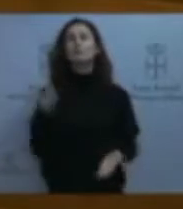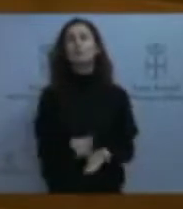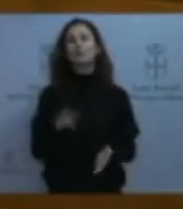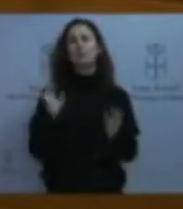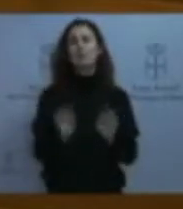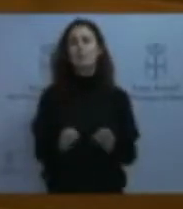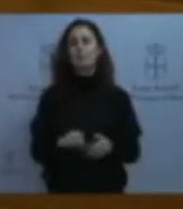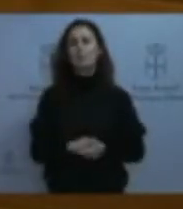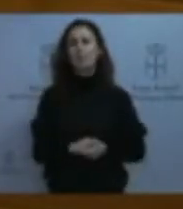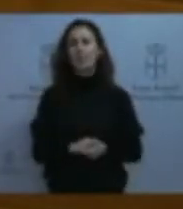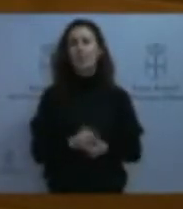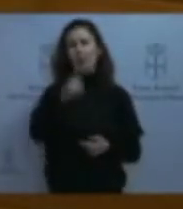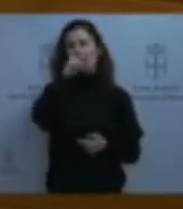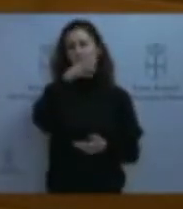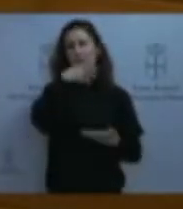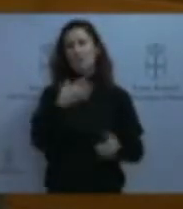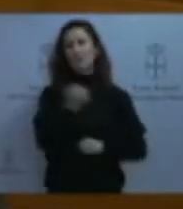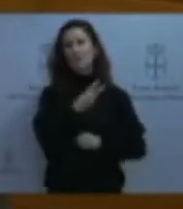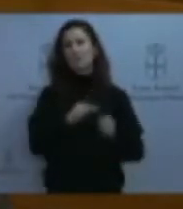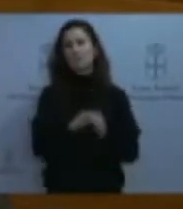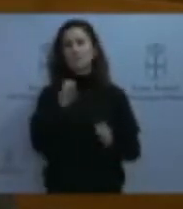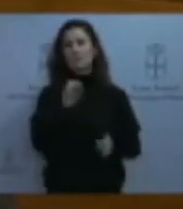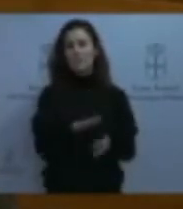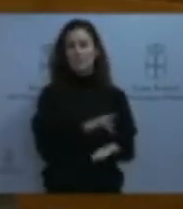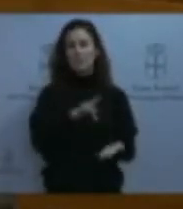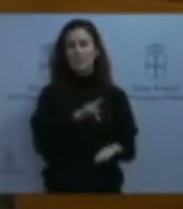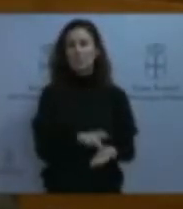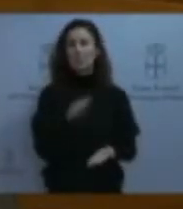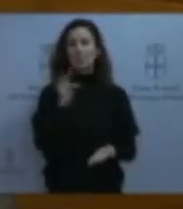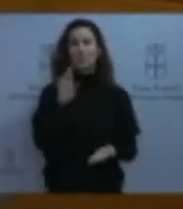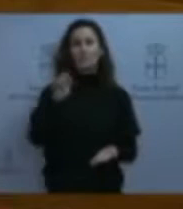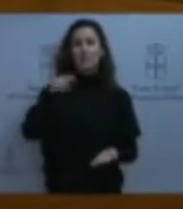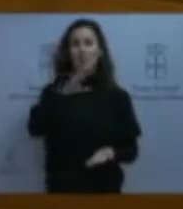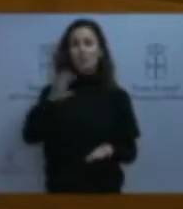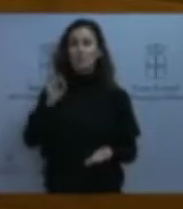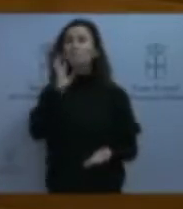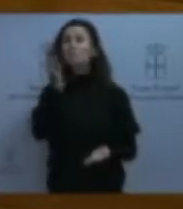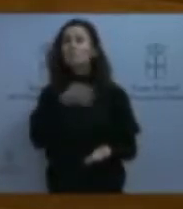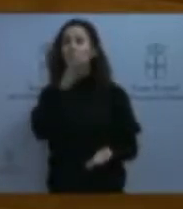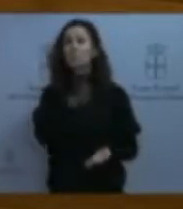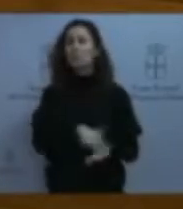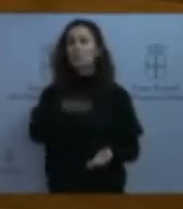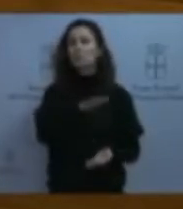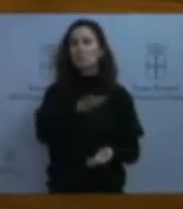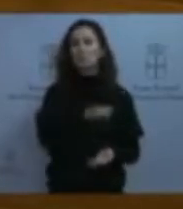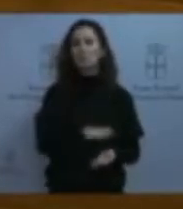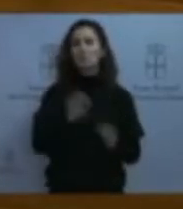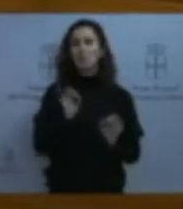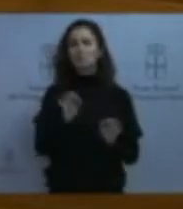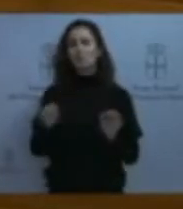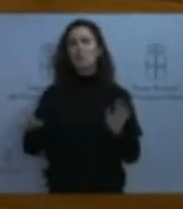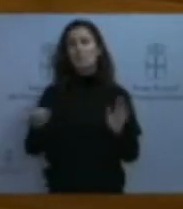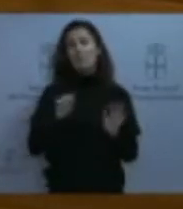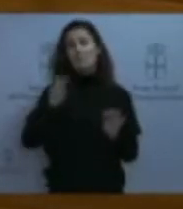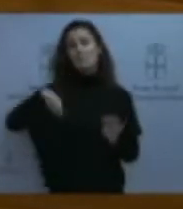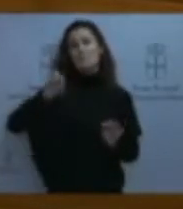usted se acordó ahora de los incendios de diciembre de 2015, habían llegado al Franco. Y llegaron primero, efectivamente, porque nosotros estábamos en la Morgal en la dirección del incendio.